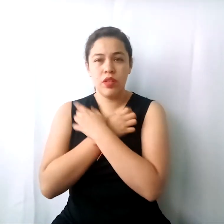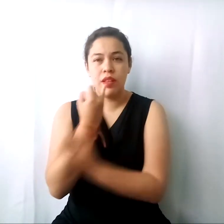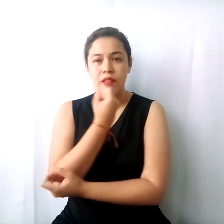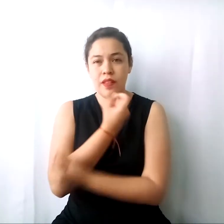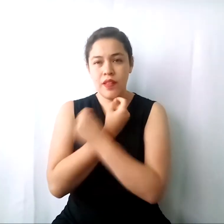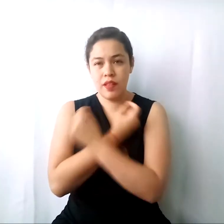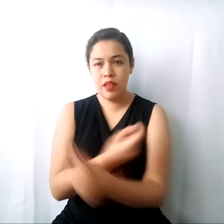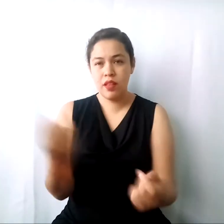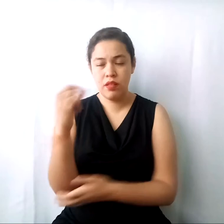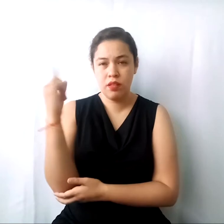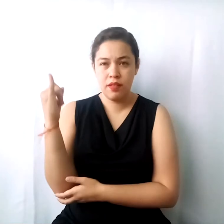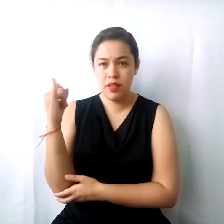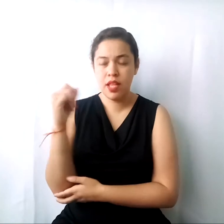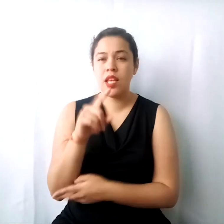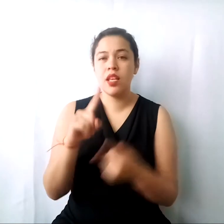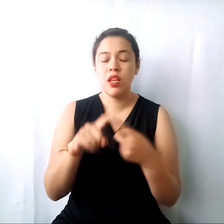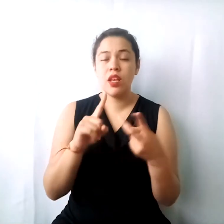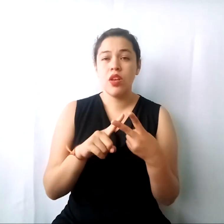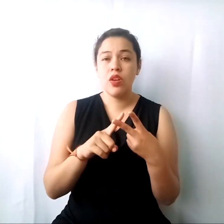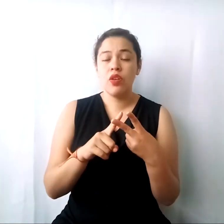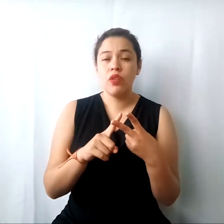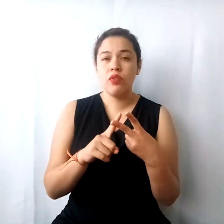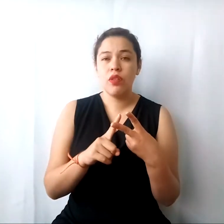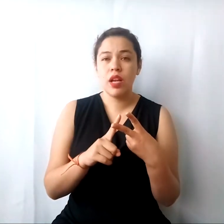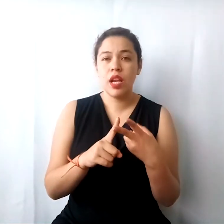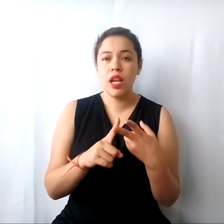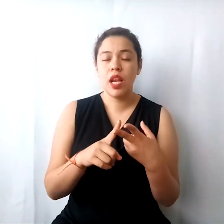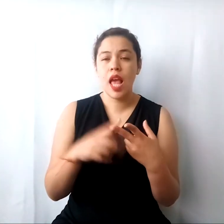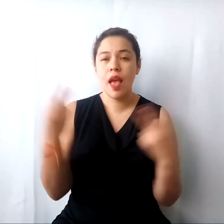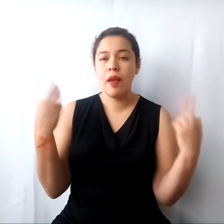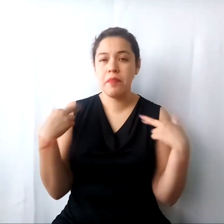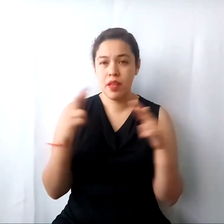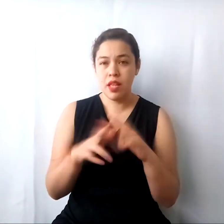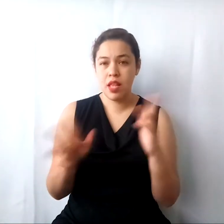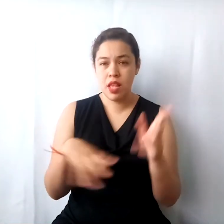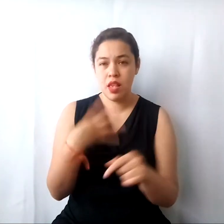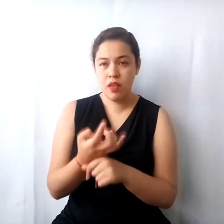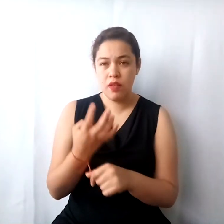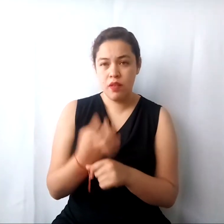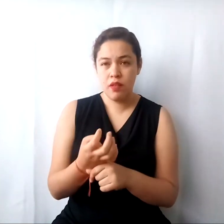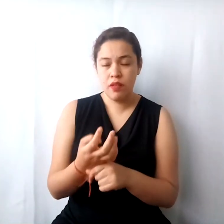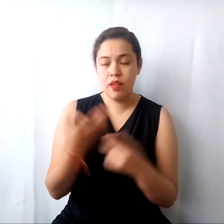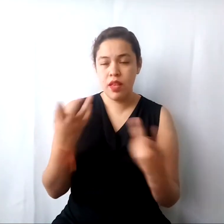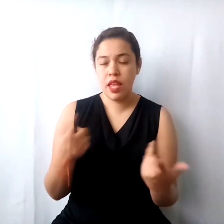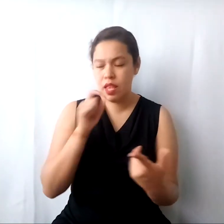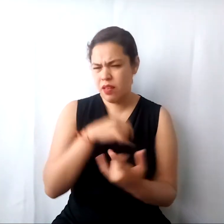una maestra que es la maestra de huerto. Y ella misma nos proporciona las clases